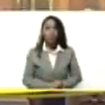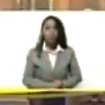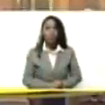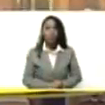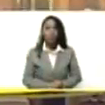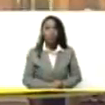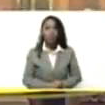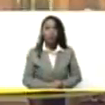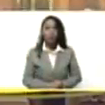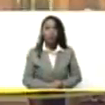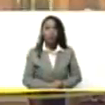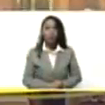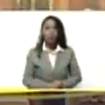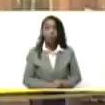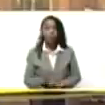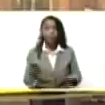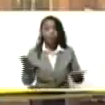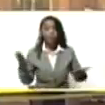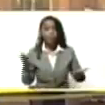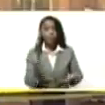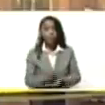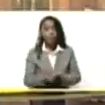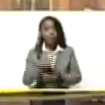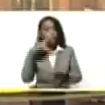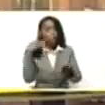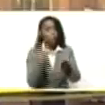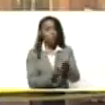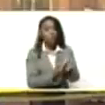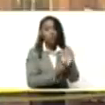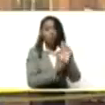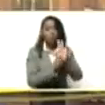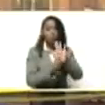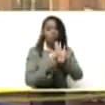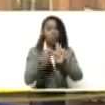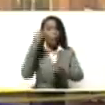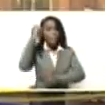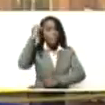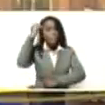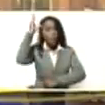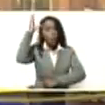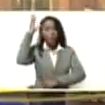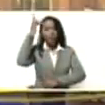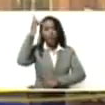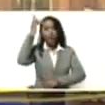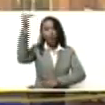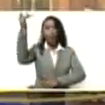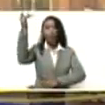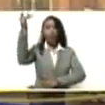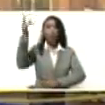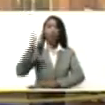país me saludó cómo está la salud